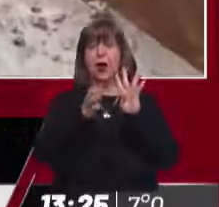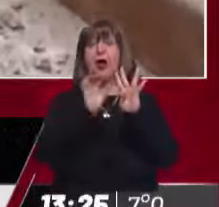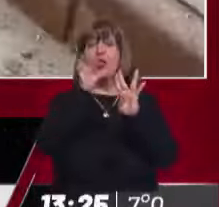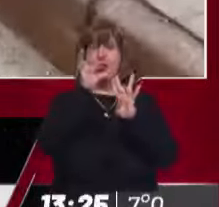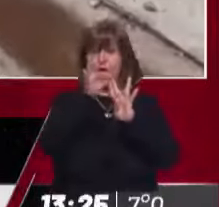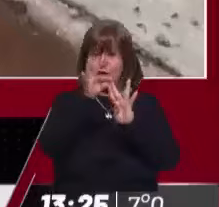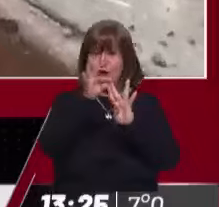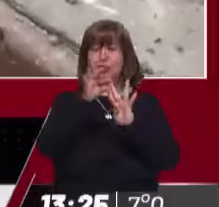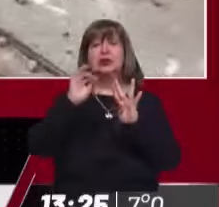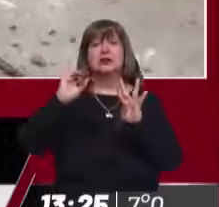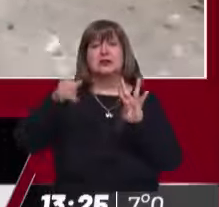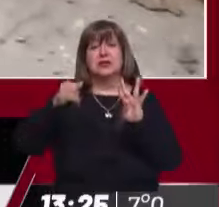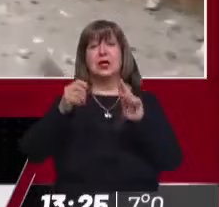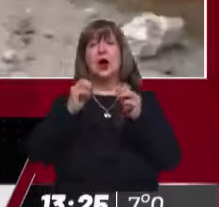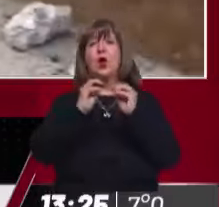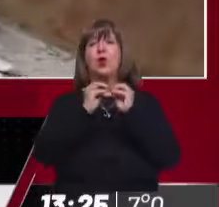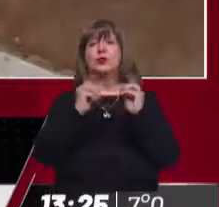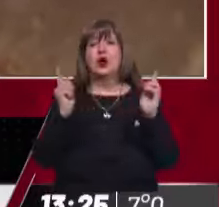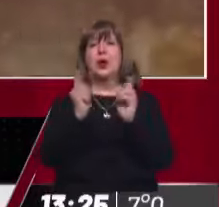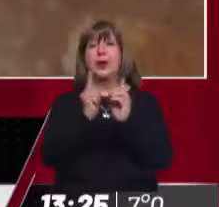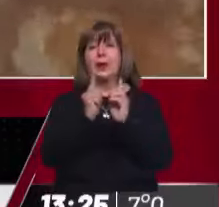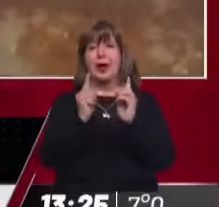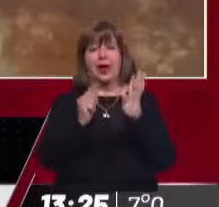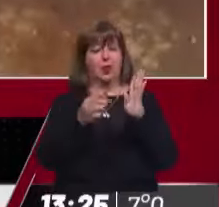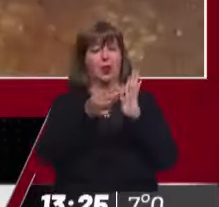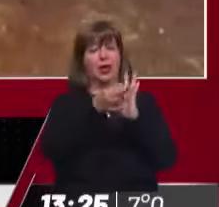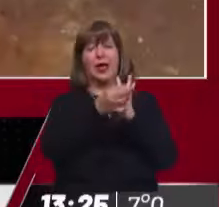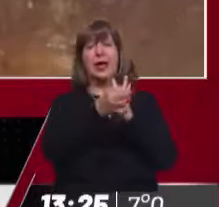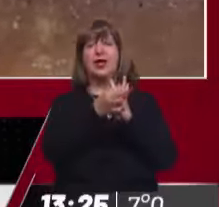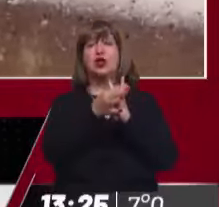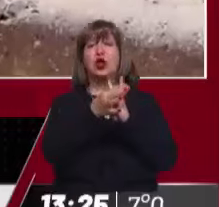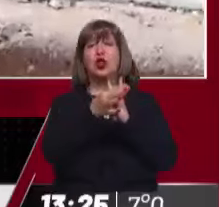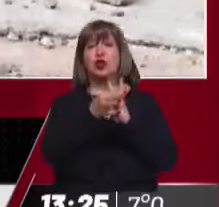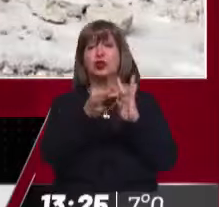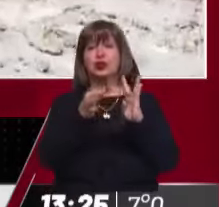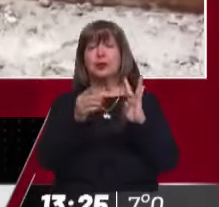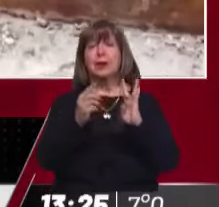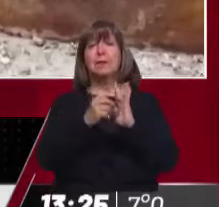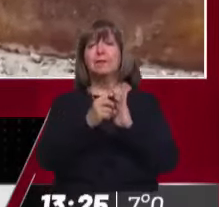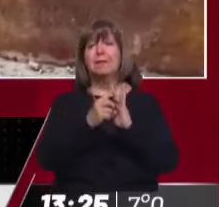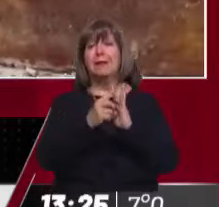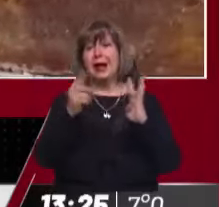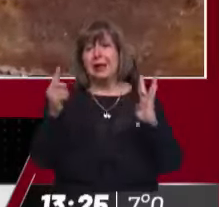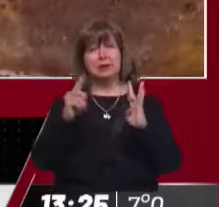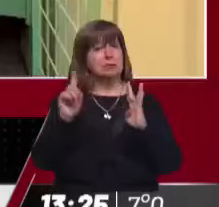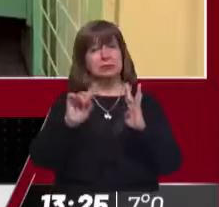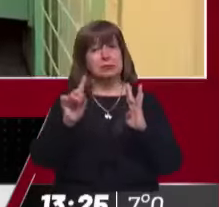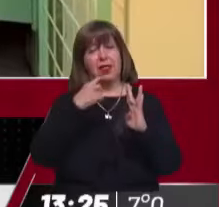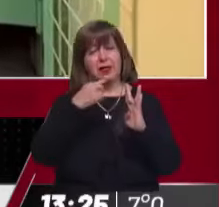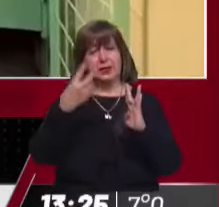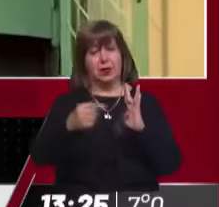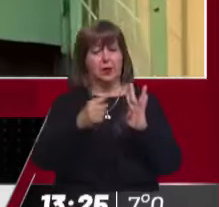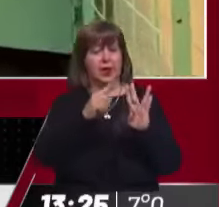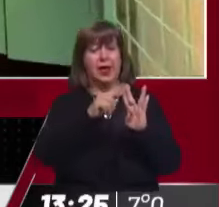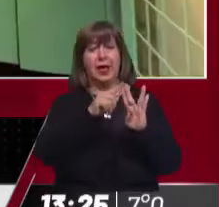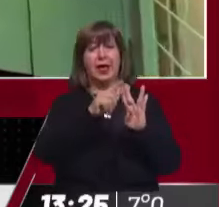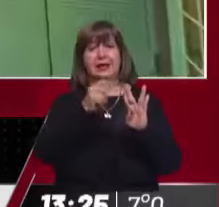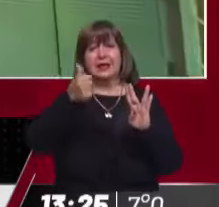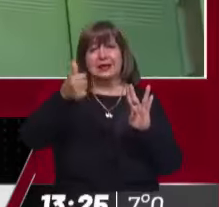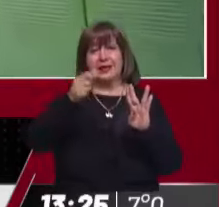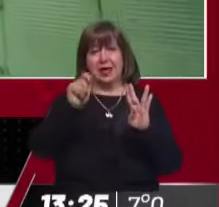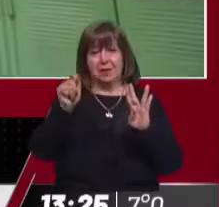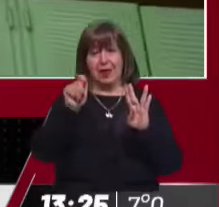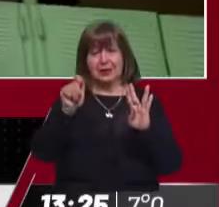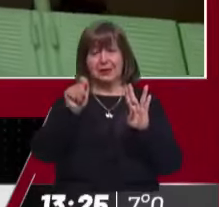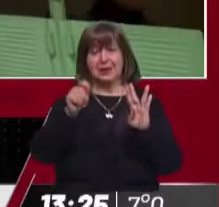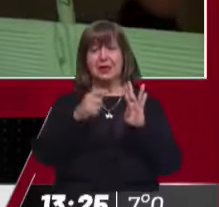2 personas irán a juicio y van a ir a juicio, y la pena que se va a pedir ya no es la de 6 meses de prisión.